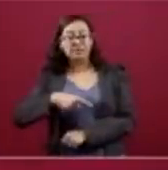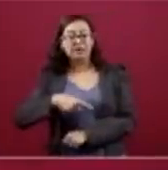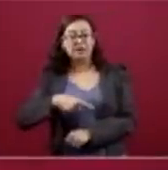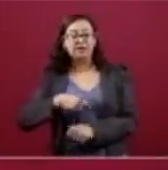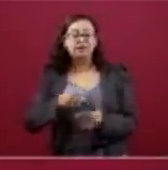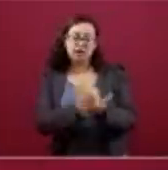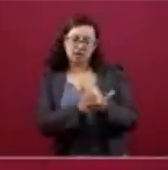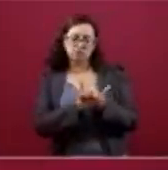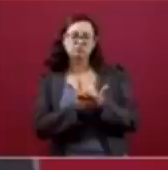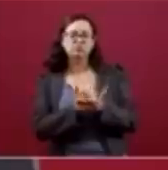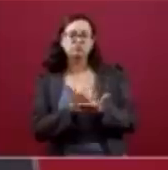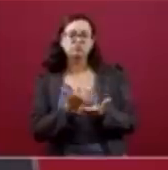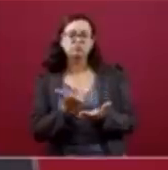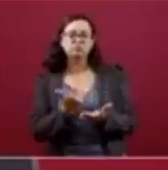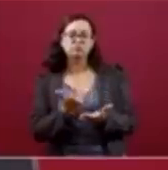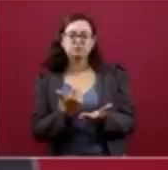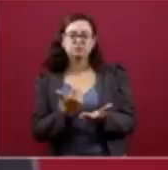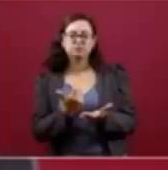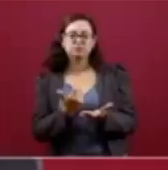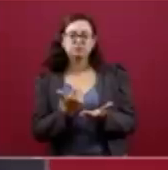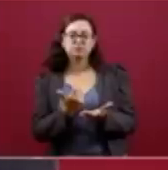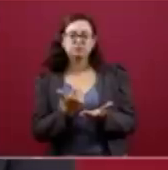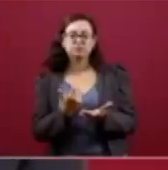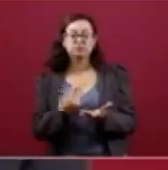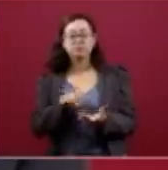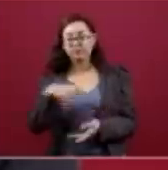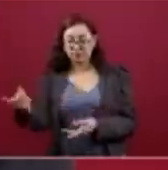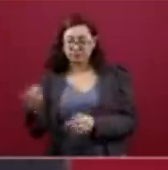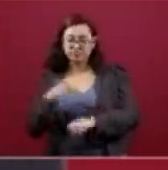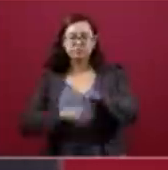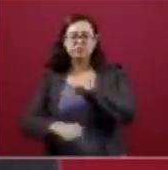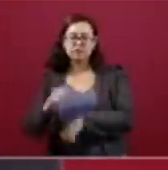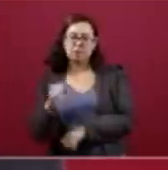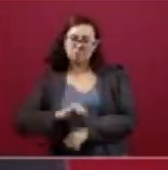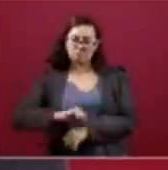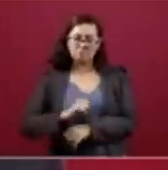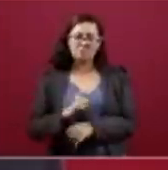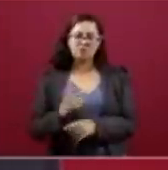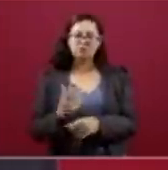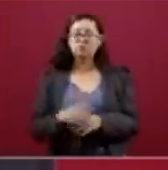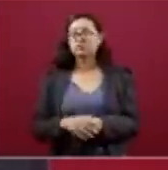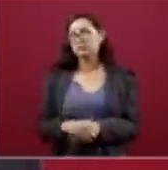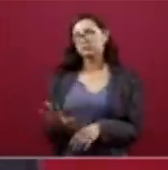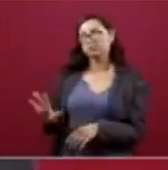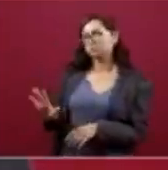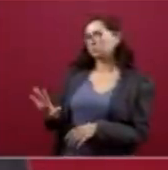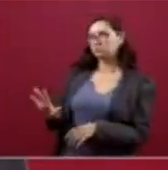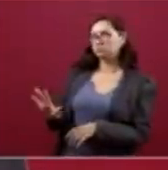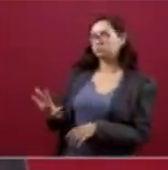ayuda, ¿sí?, a tal proveedor, pues no puedo.